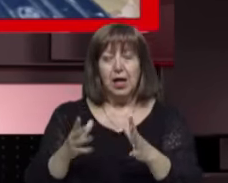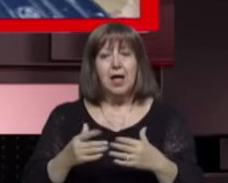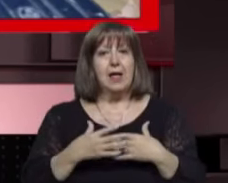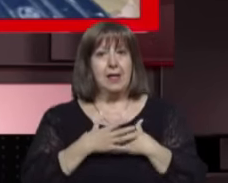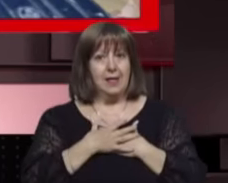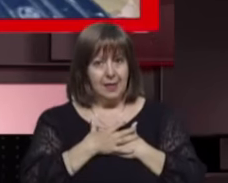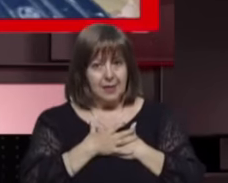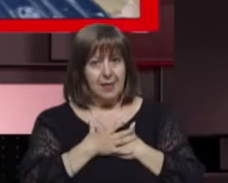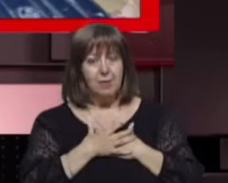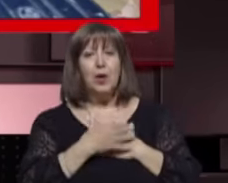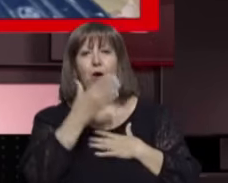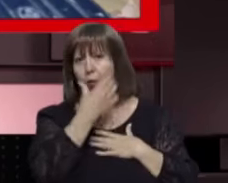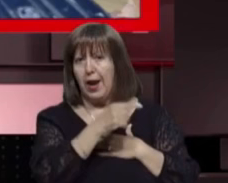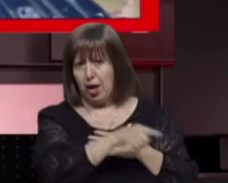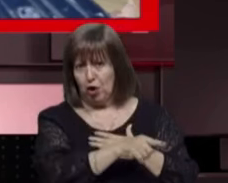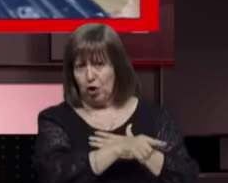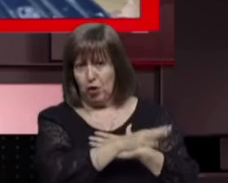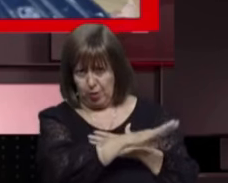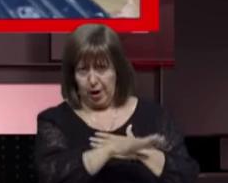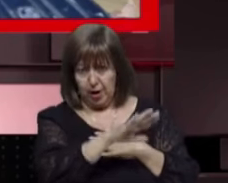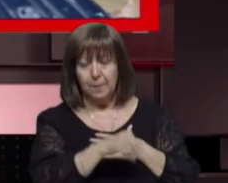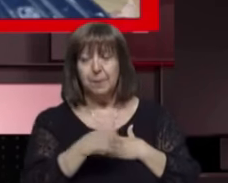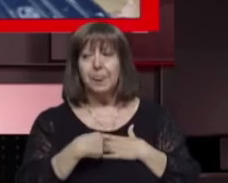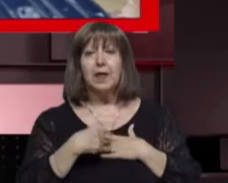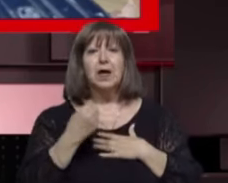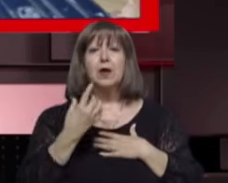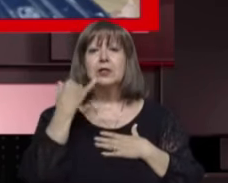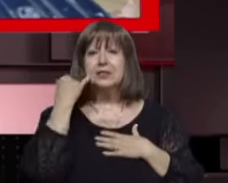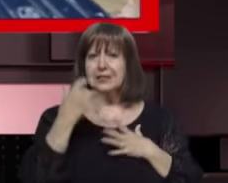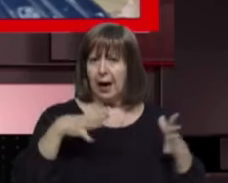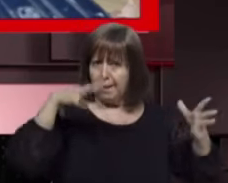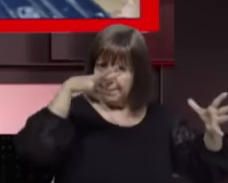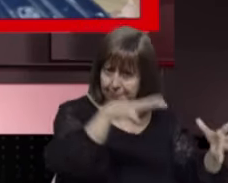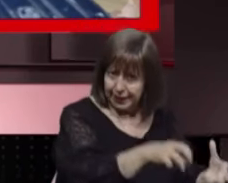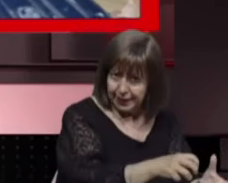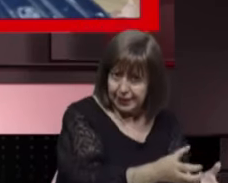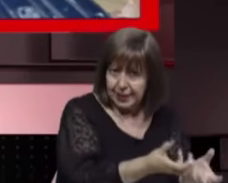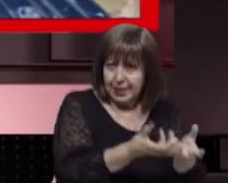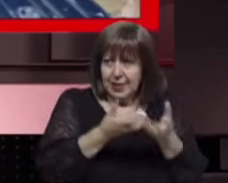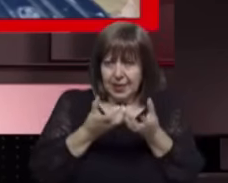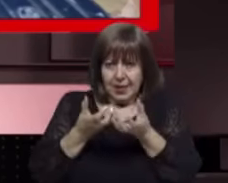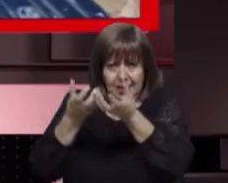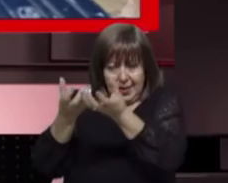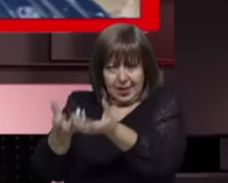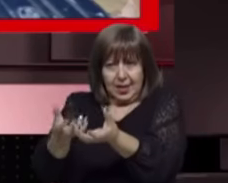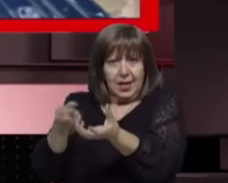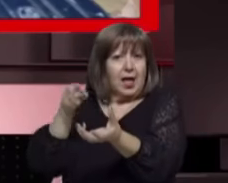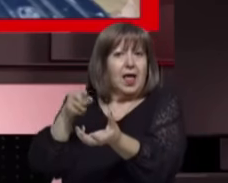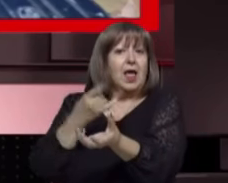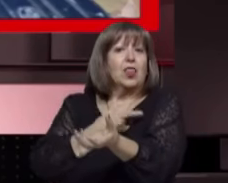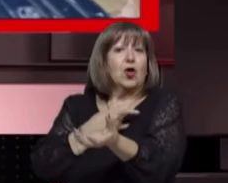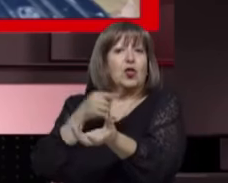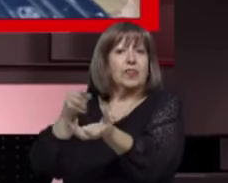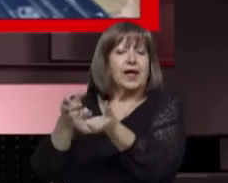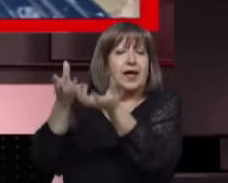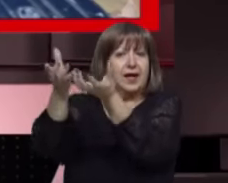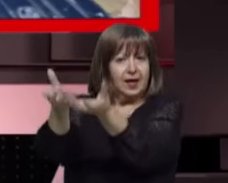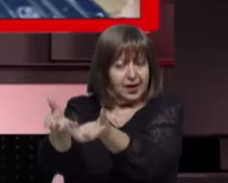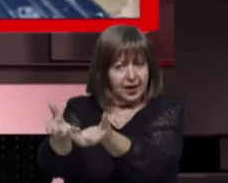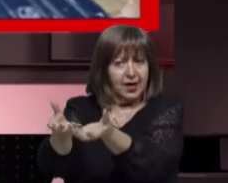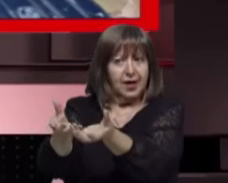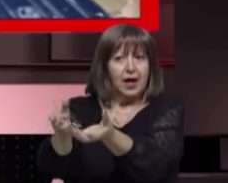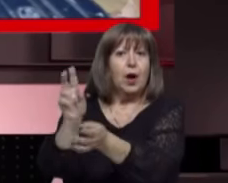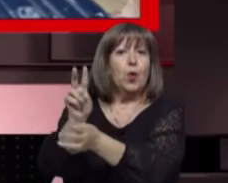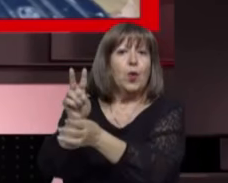lo pudieron rescatar de ese lugar, fue devuelto al personal de fauna y ahora ¿cuál es legalmente lo que se va a hacer